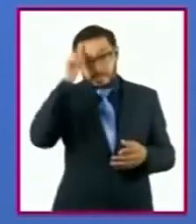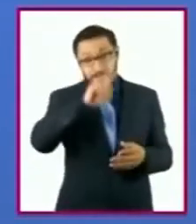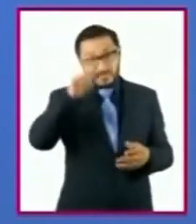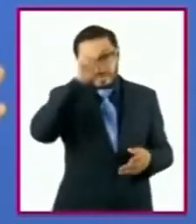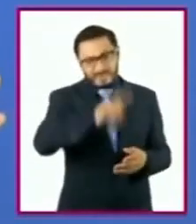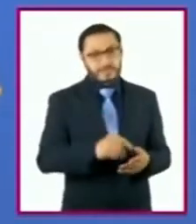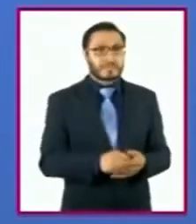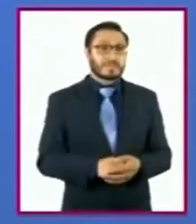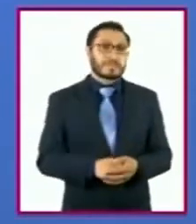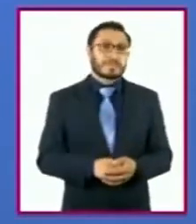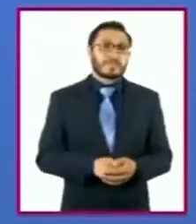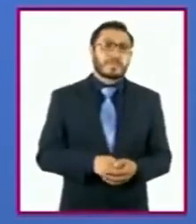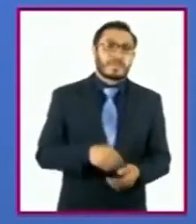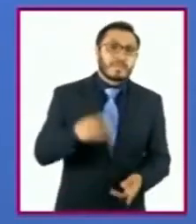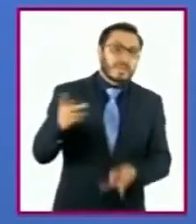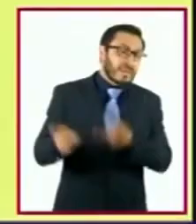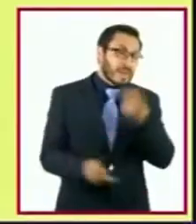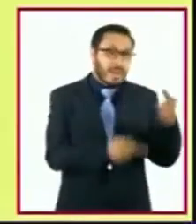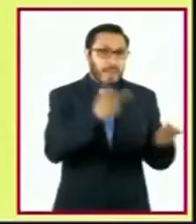las siguientes preguntas.